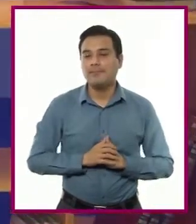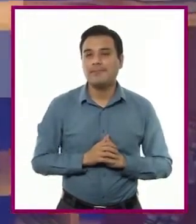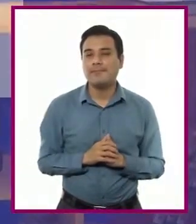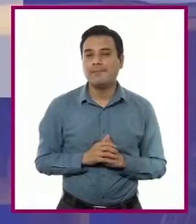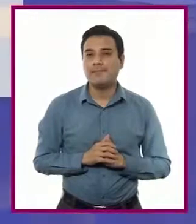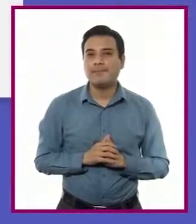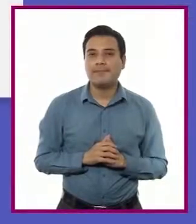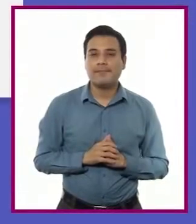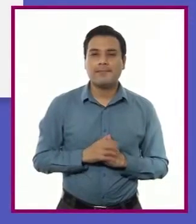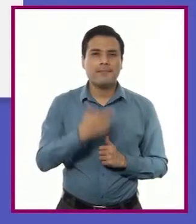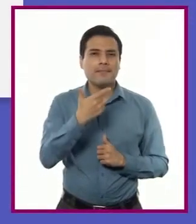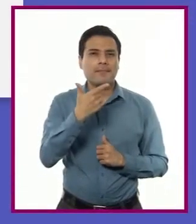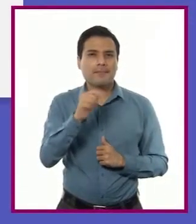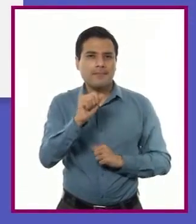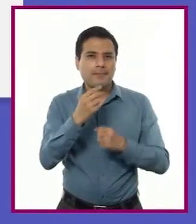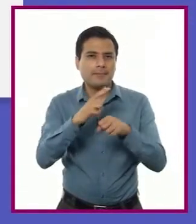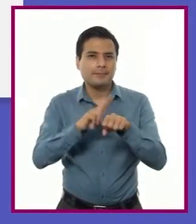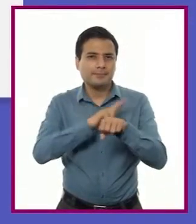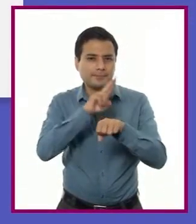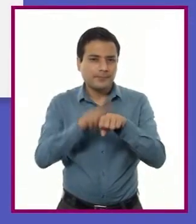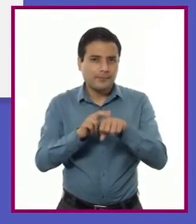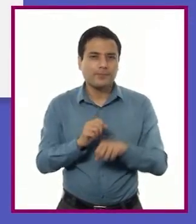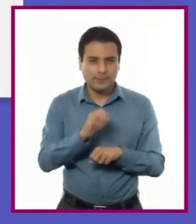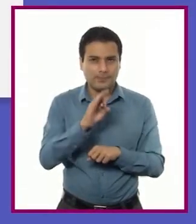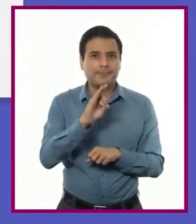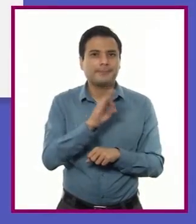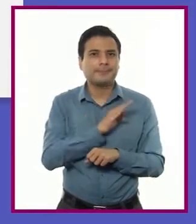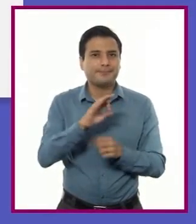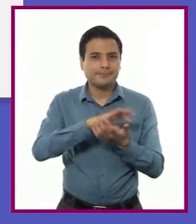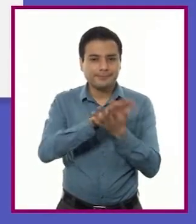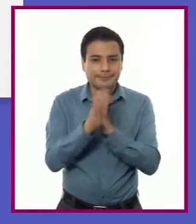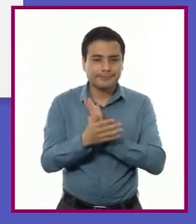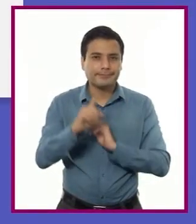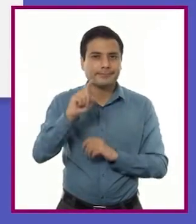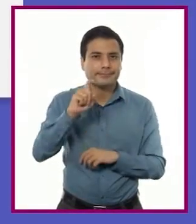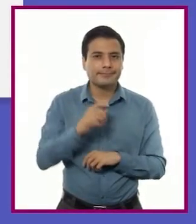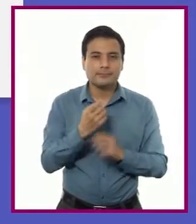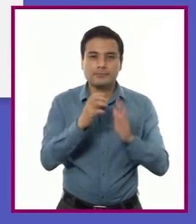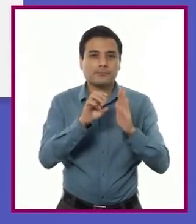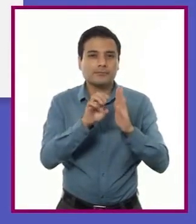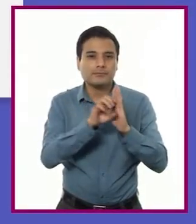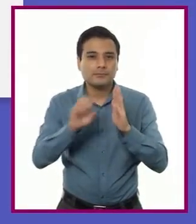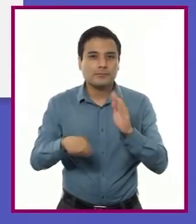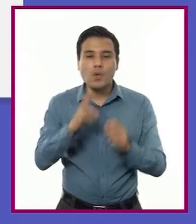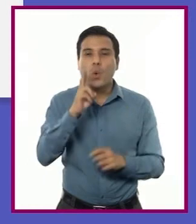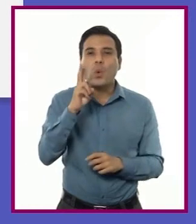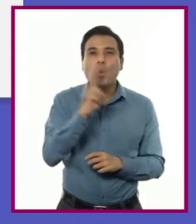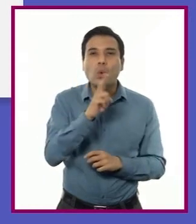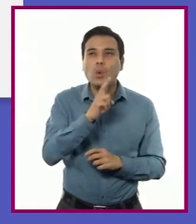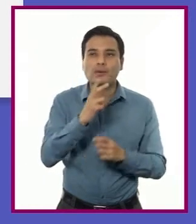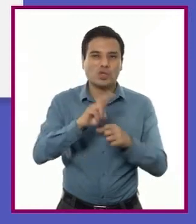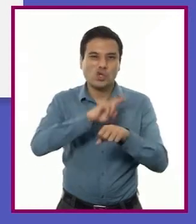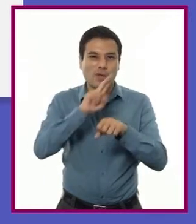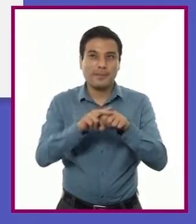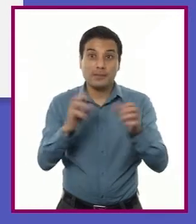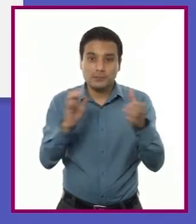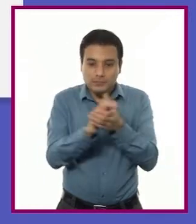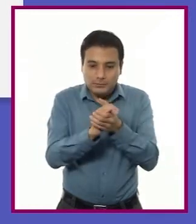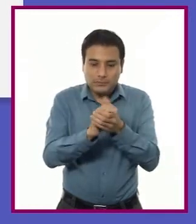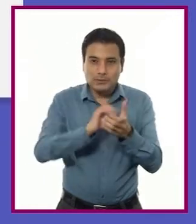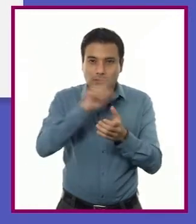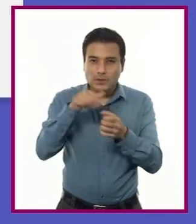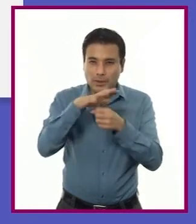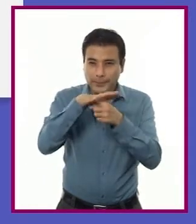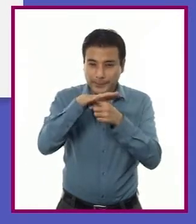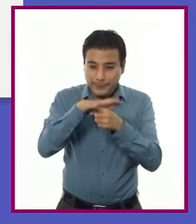Los gases comunes también pueden convertirse en líquidos. Si el aire común se comprime y enfría lo